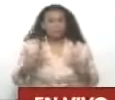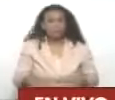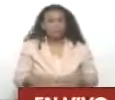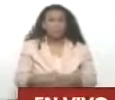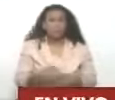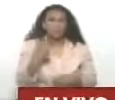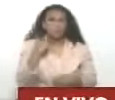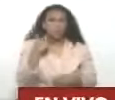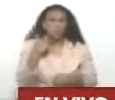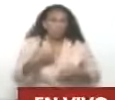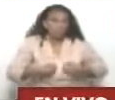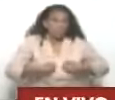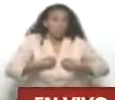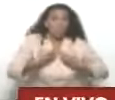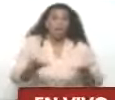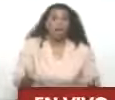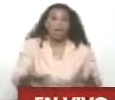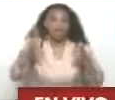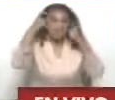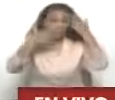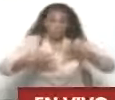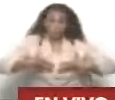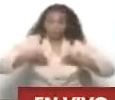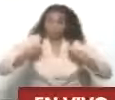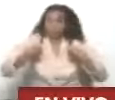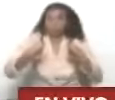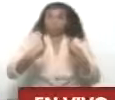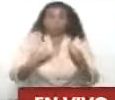que lo había dado todo, porque Chávez nos dio todo.